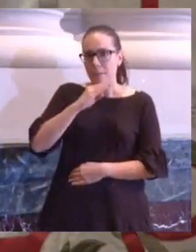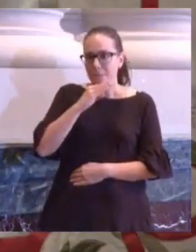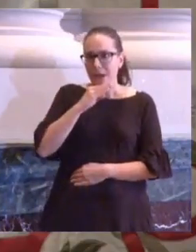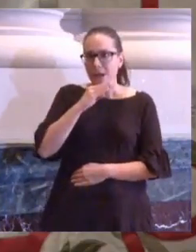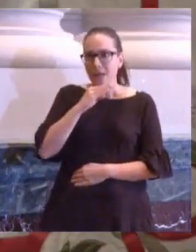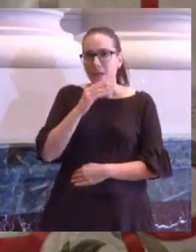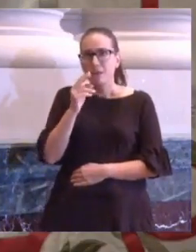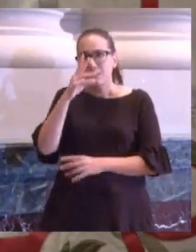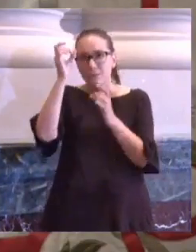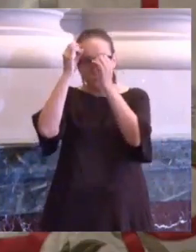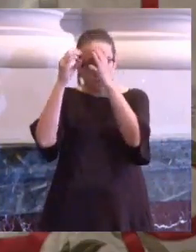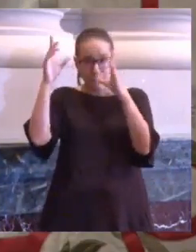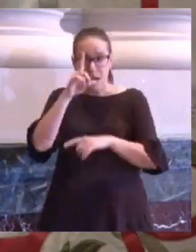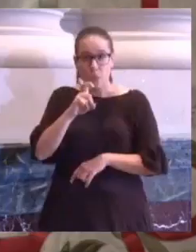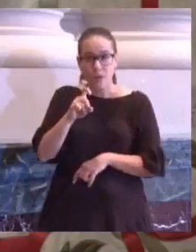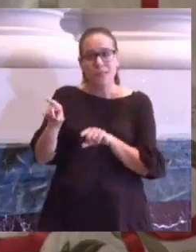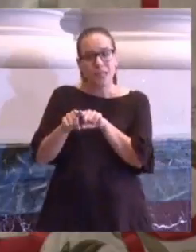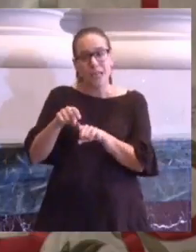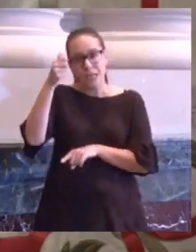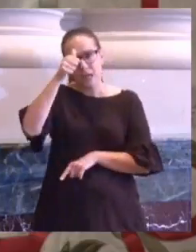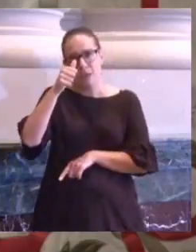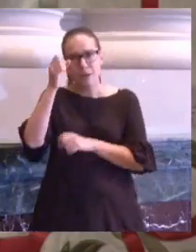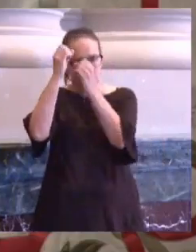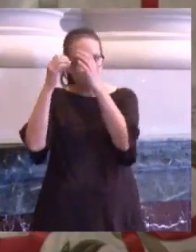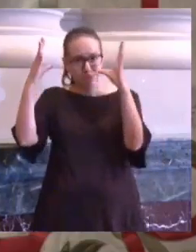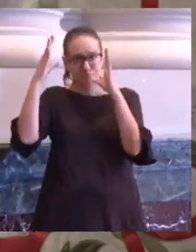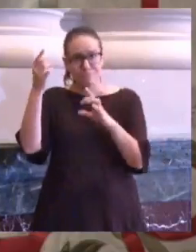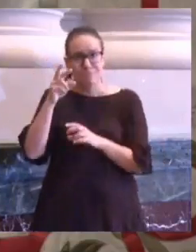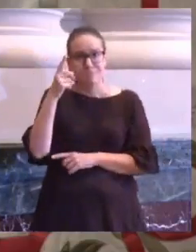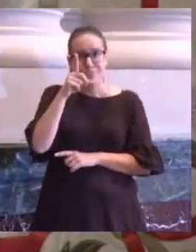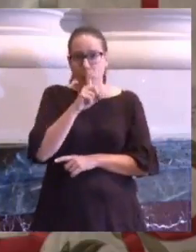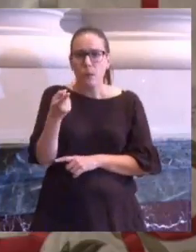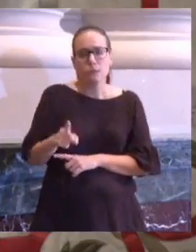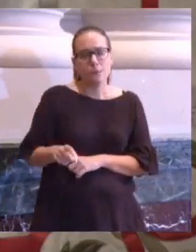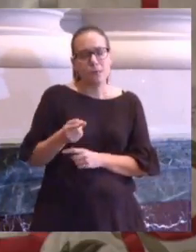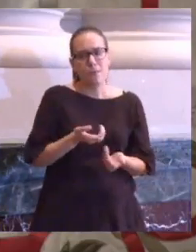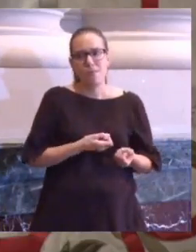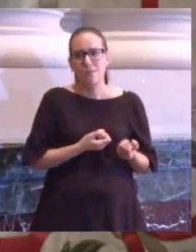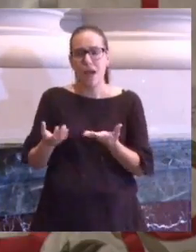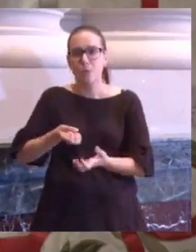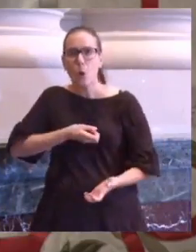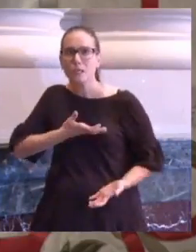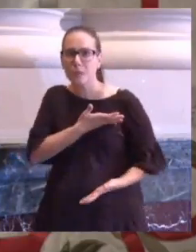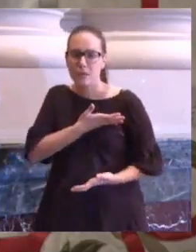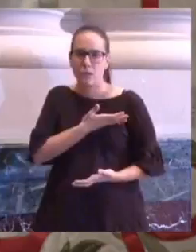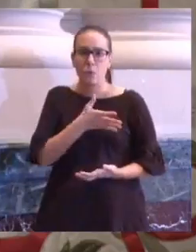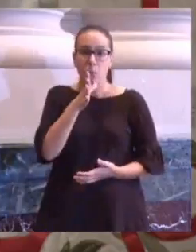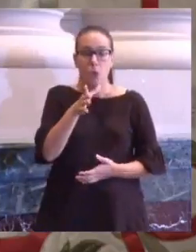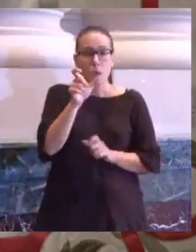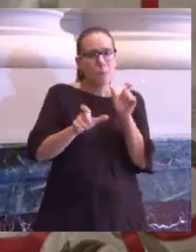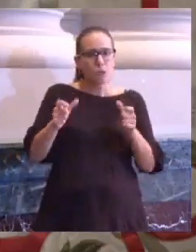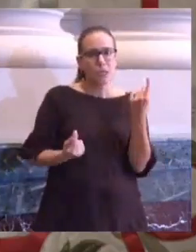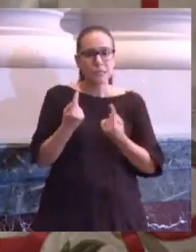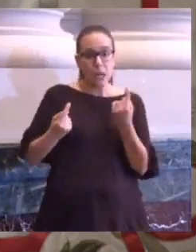de guía, porque hay hombres que marcan el camino a los demás, porque hay hombres que iluminan con su testimonio a